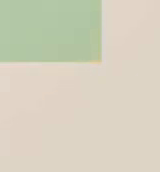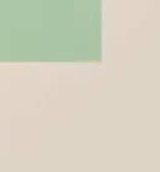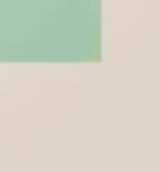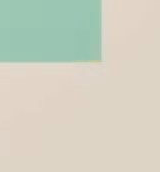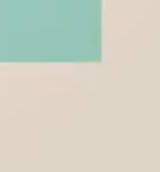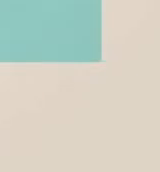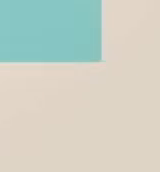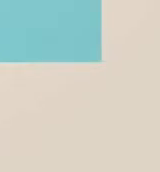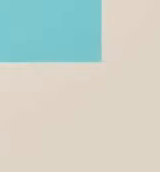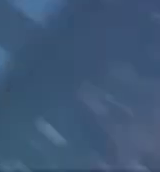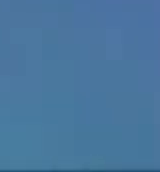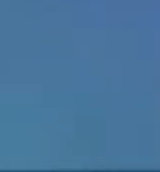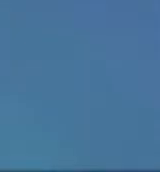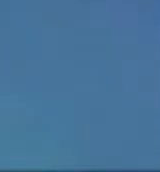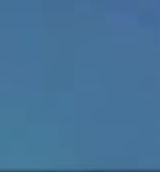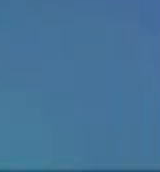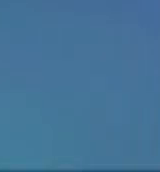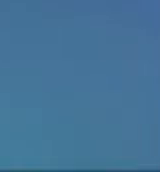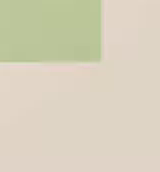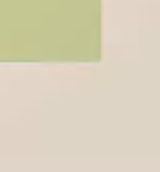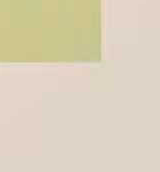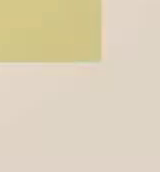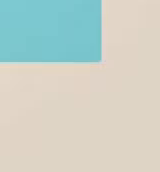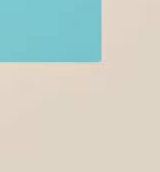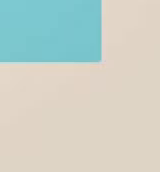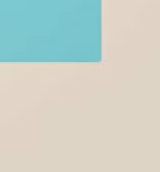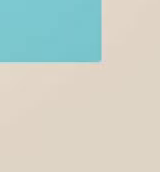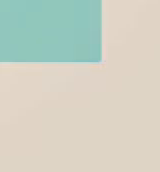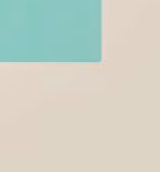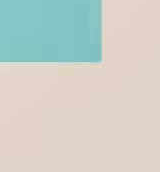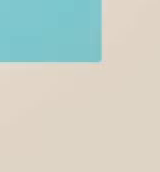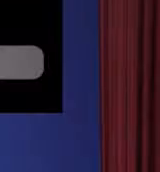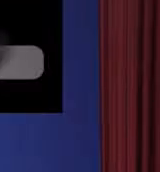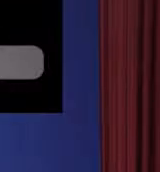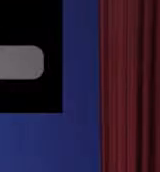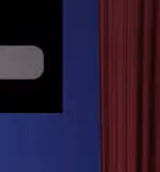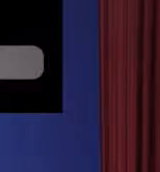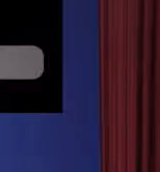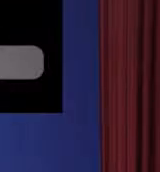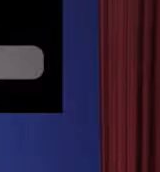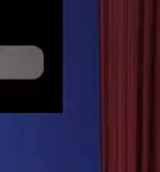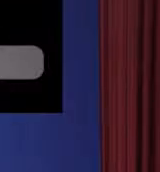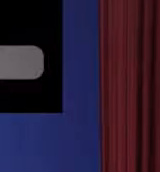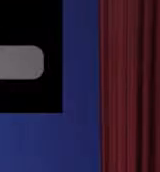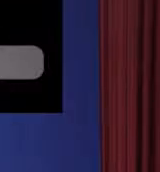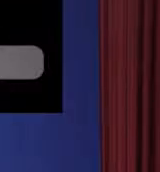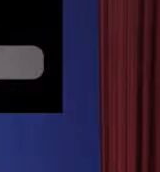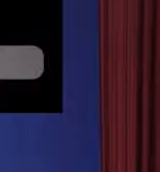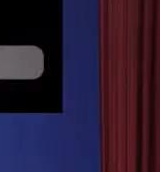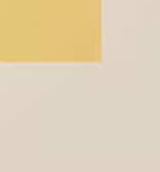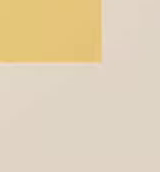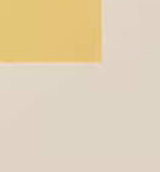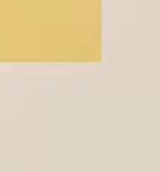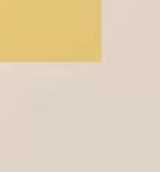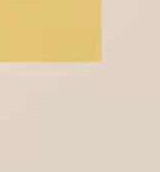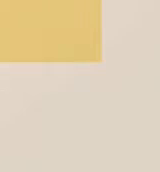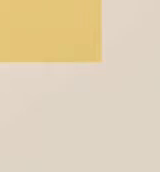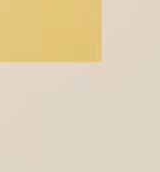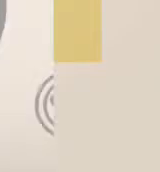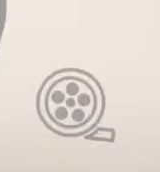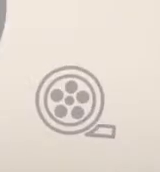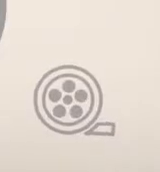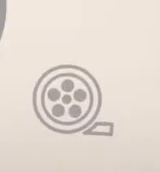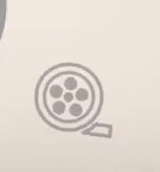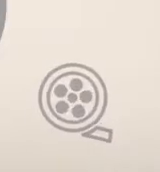top constitucionales y mucho más con Ale, Steph e Isaac. En 3, 2, 1.